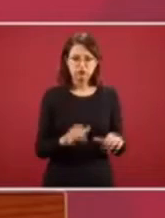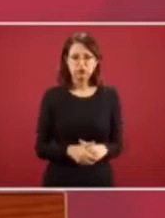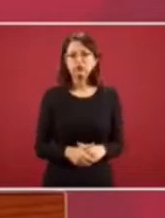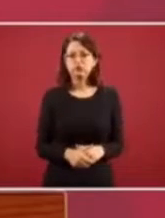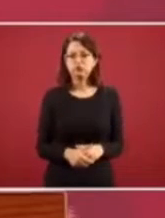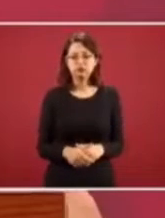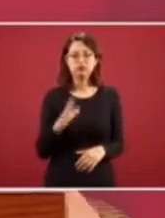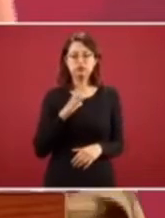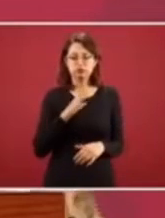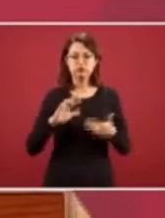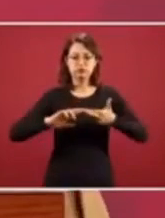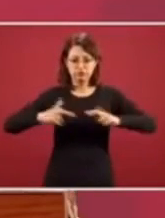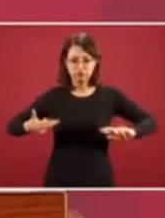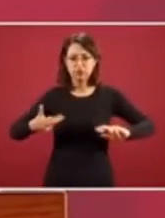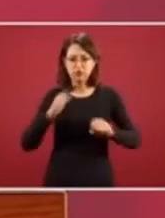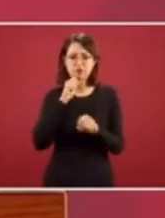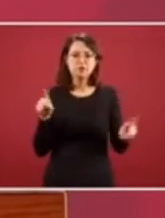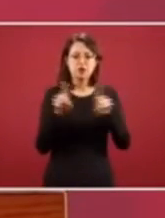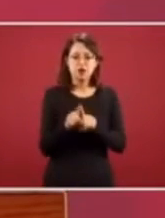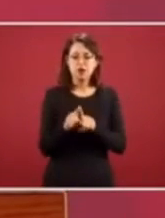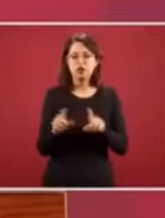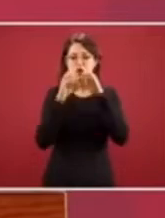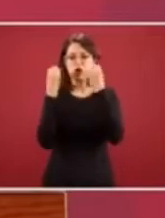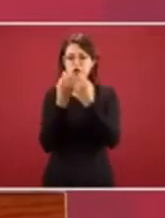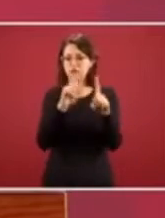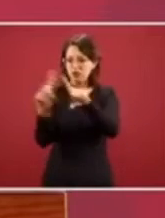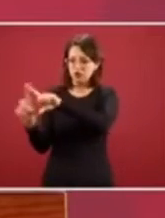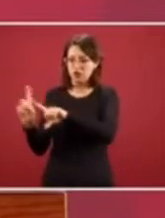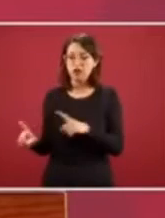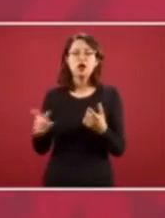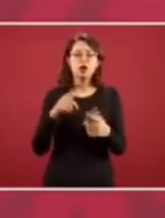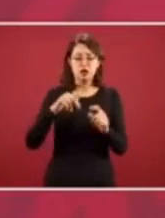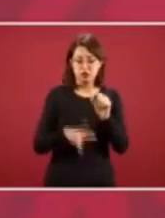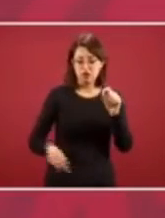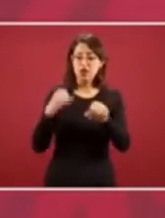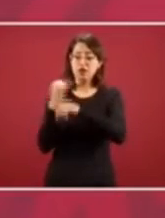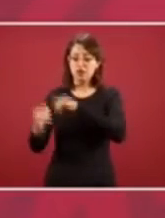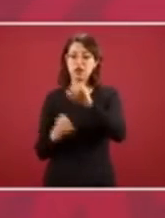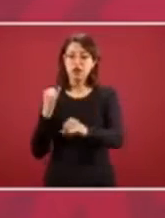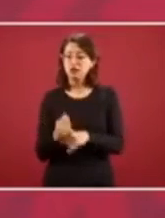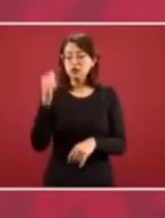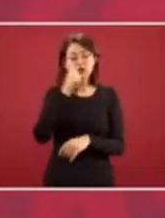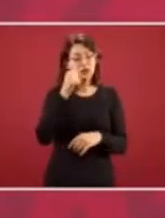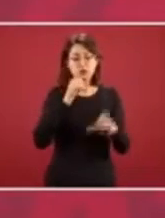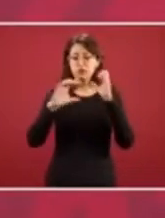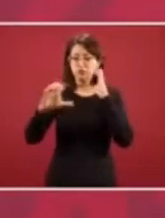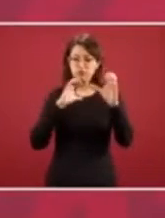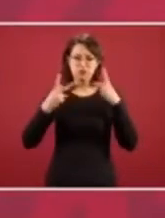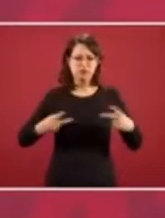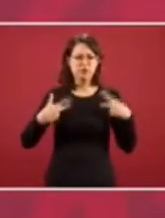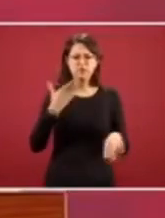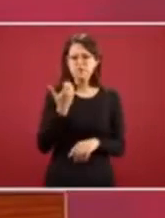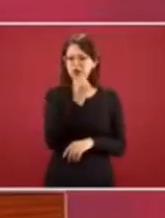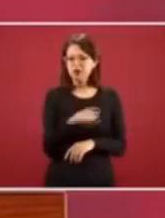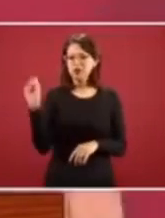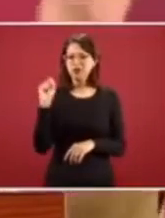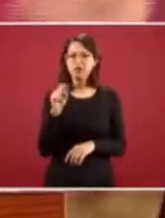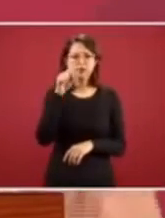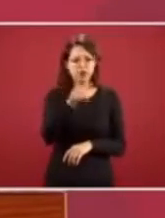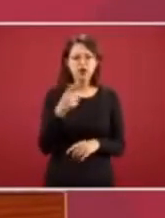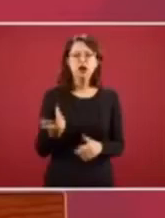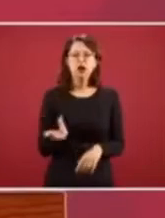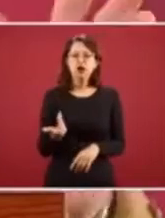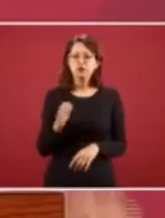Y tenemos relación también con las organizaciones conservacionistas, incluyendo internacionales. Estamos permanente en comunicación con los especialistas de allá de